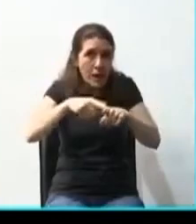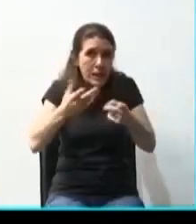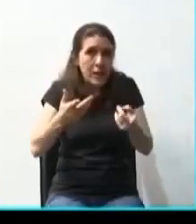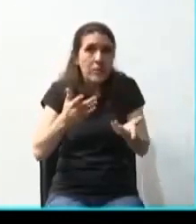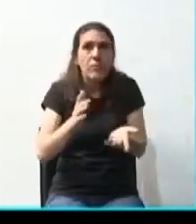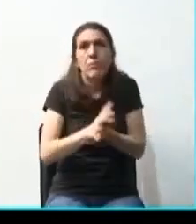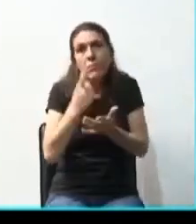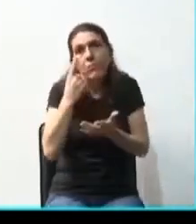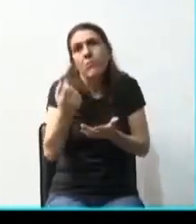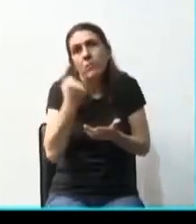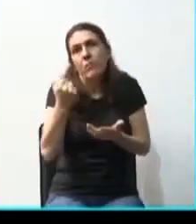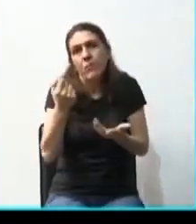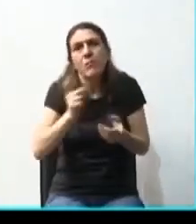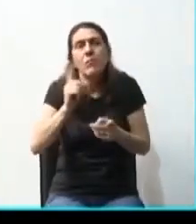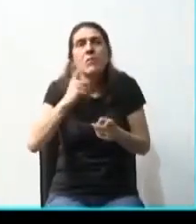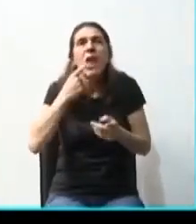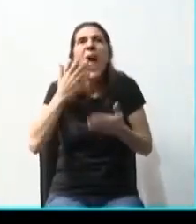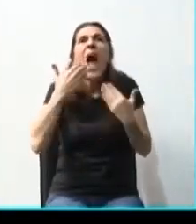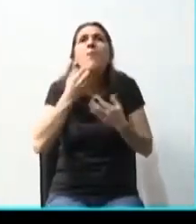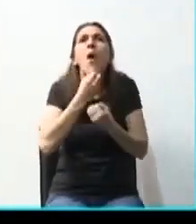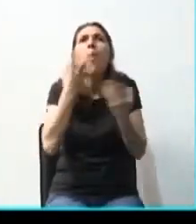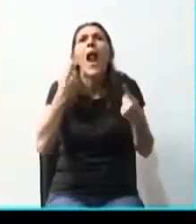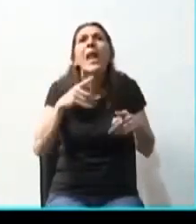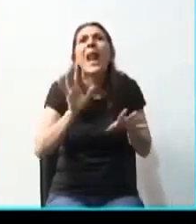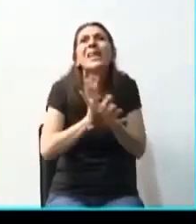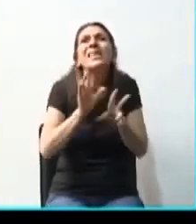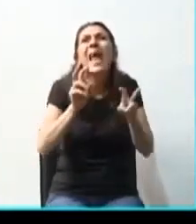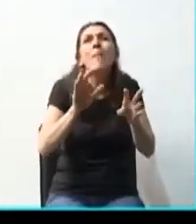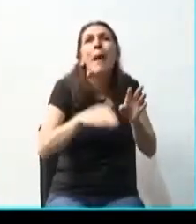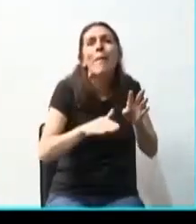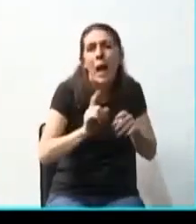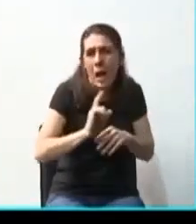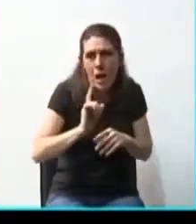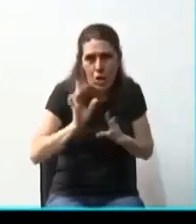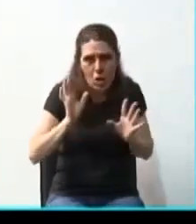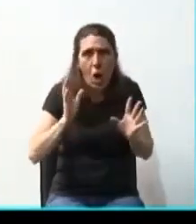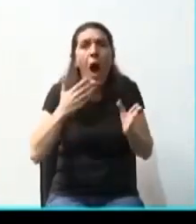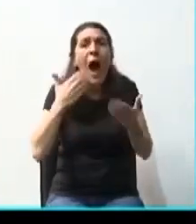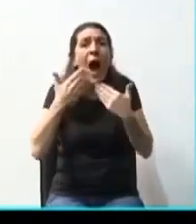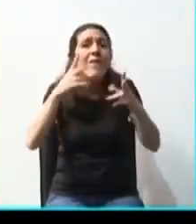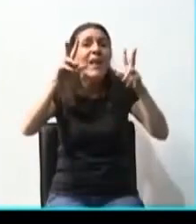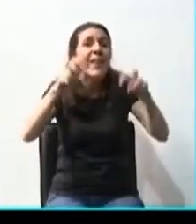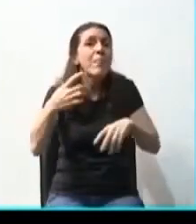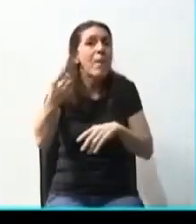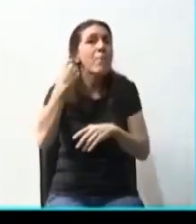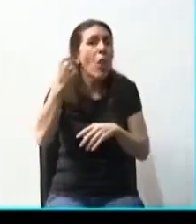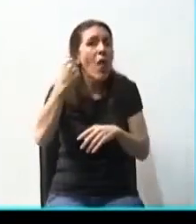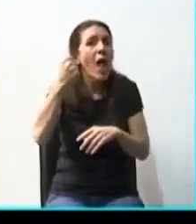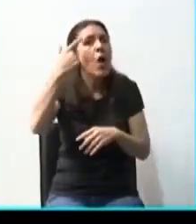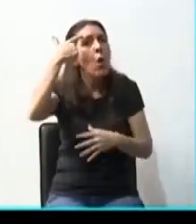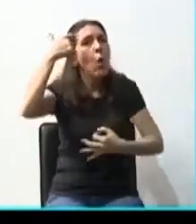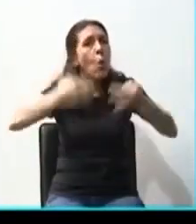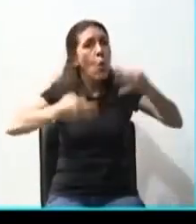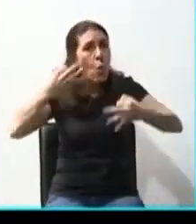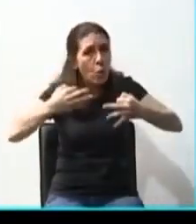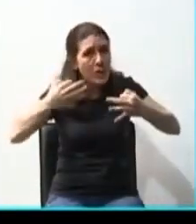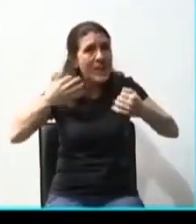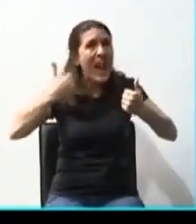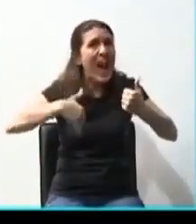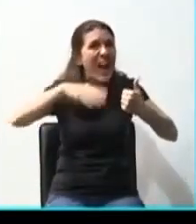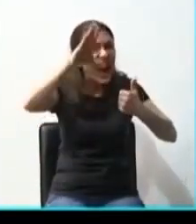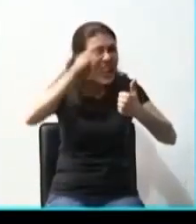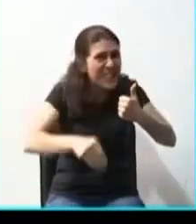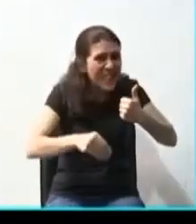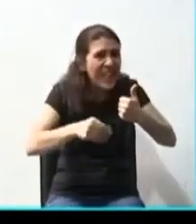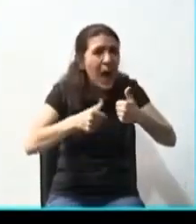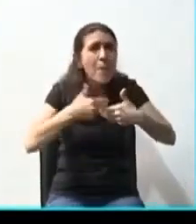Mire qué importante, no estamos hablando de cualquier cosa, estamos hablando que el Poder Judicial, y vale para Argentina, y vale para